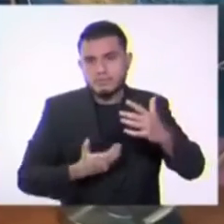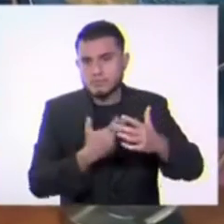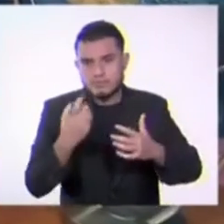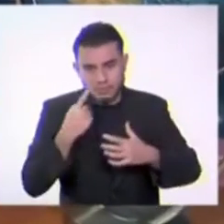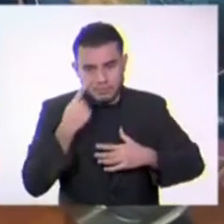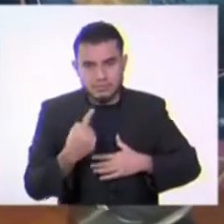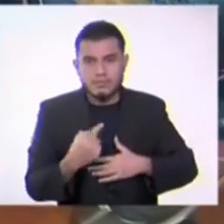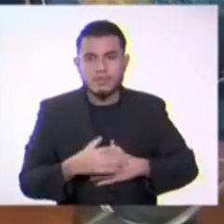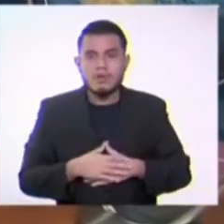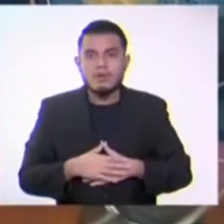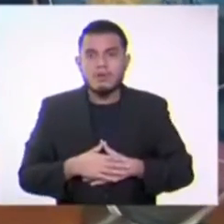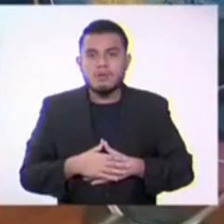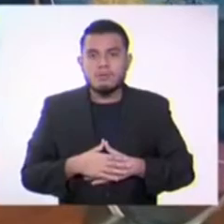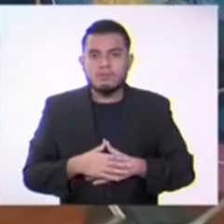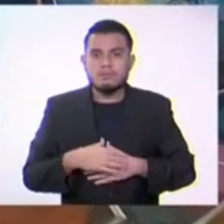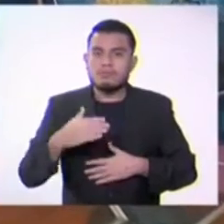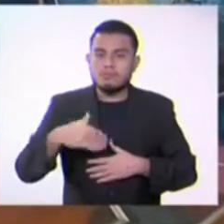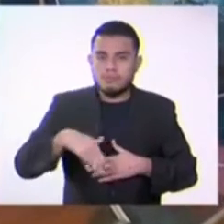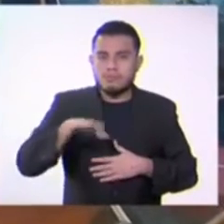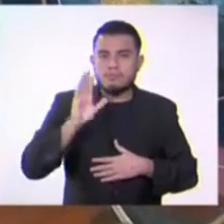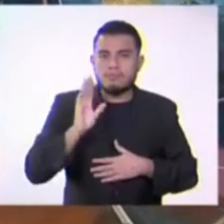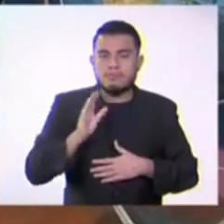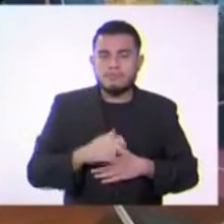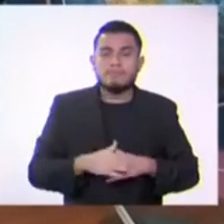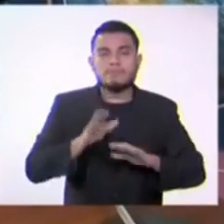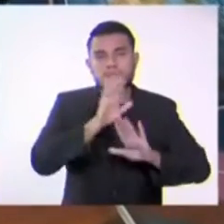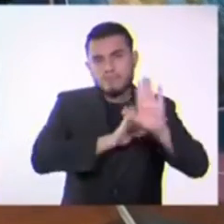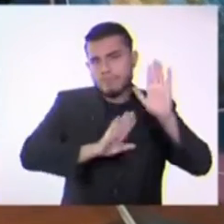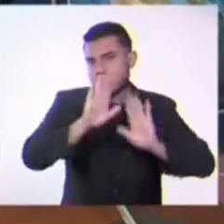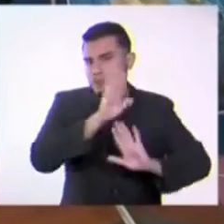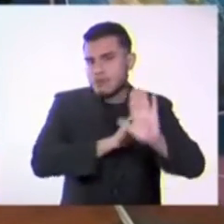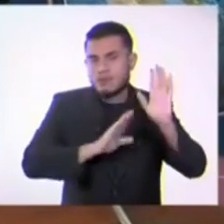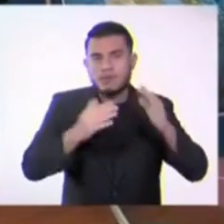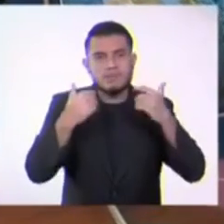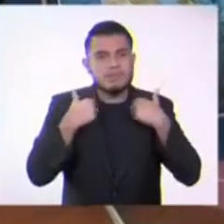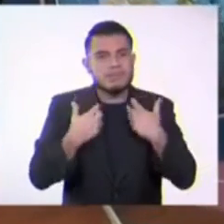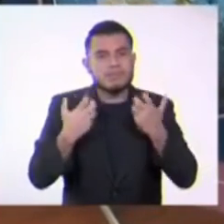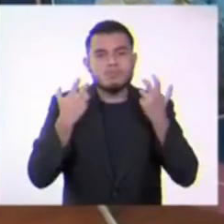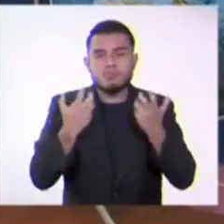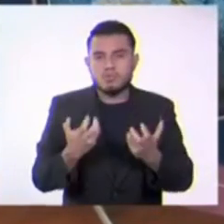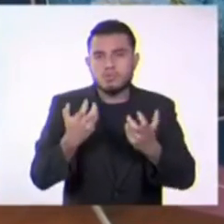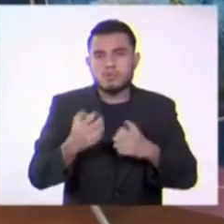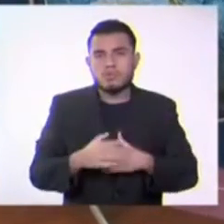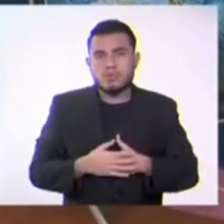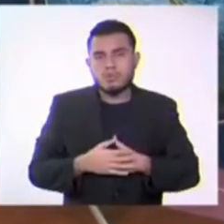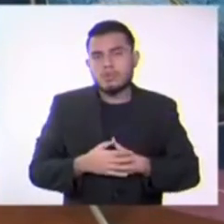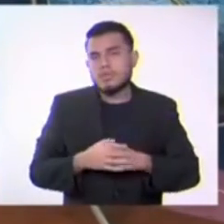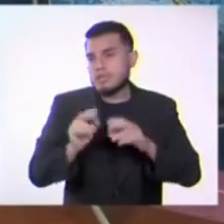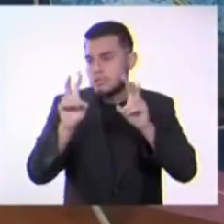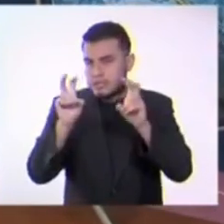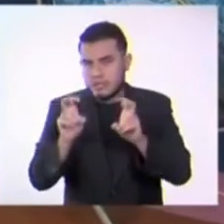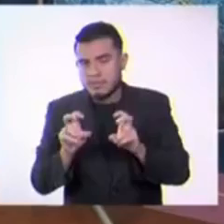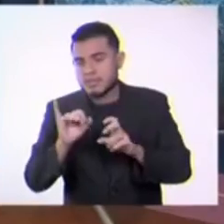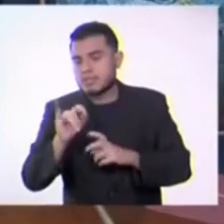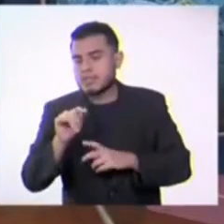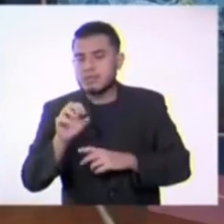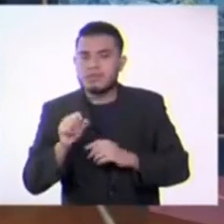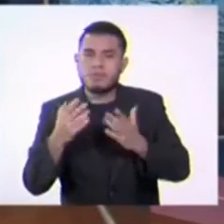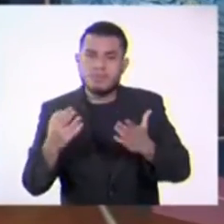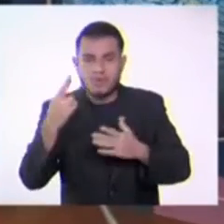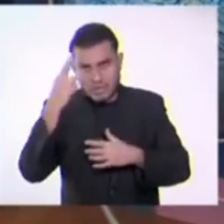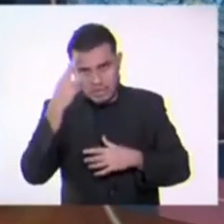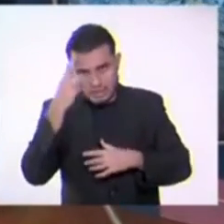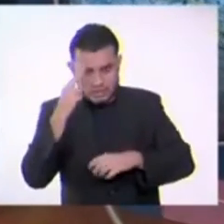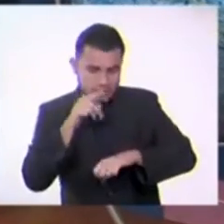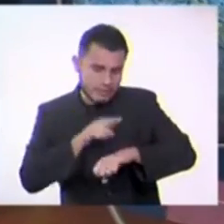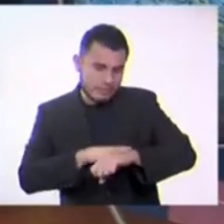visto. Esto y más. La historia tiene muchos elementos, muchos hitos, pero por razones del